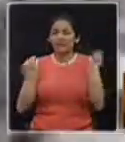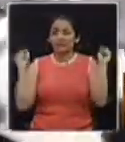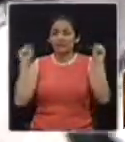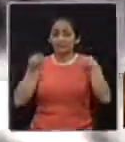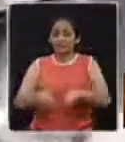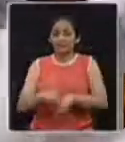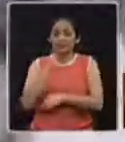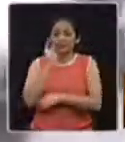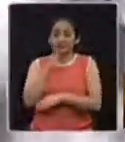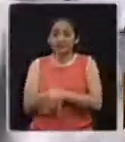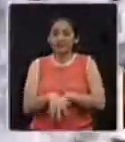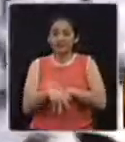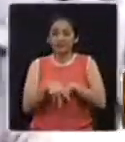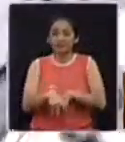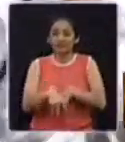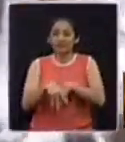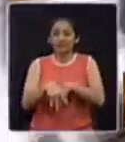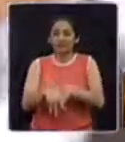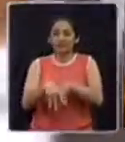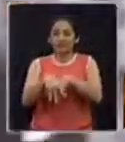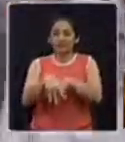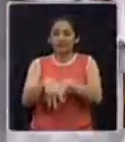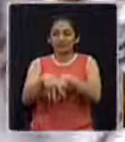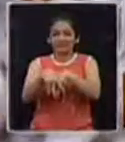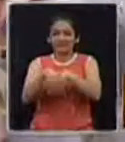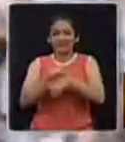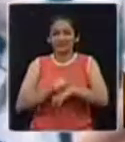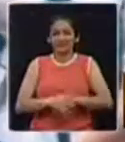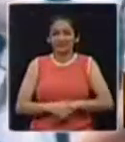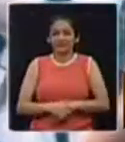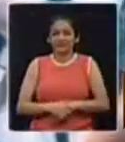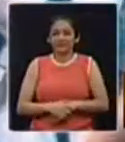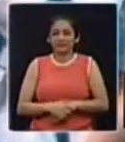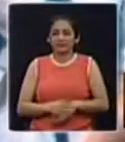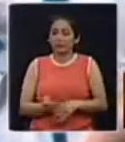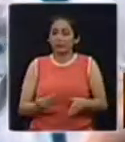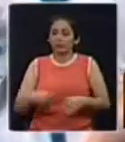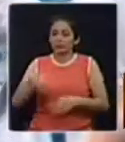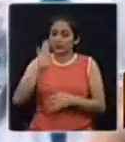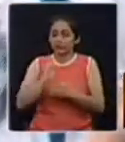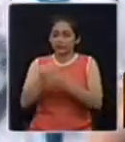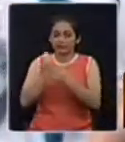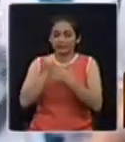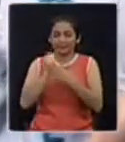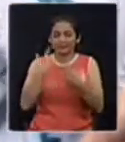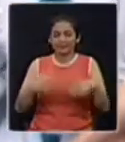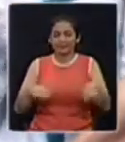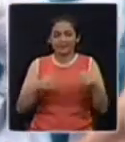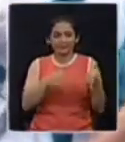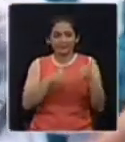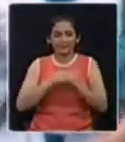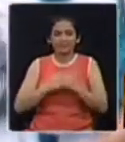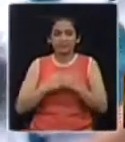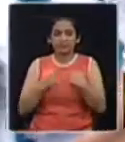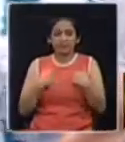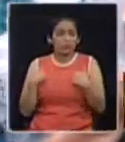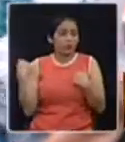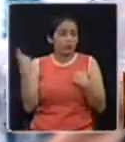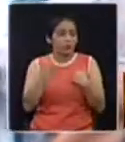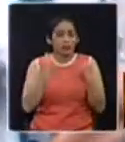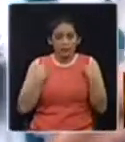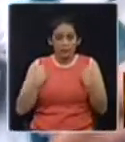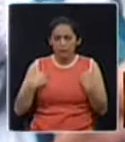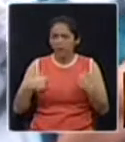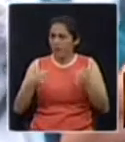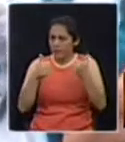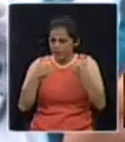desfile estudiantil. Todo se dio de acuerdo a lo programado. Sí, con la bendición de Dios, siempre digo yo, cuando uno busca el bien, Dios lo